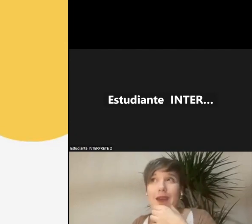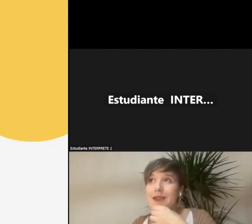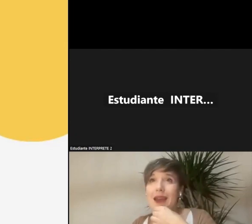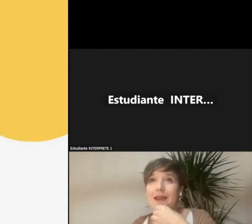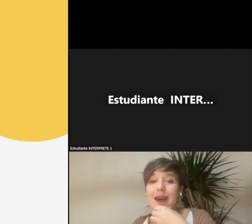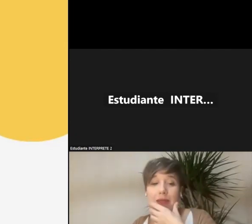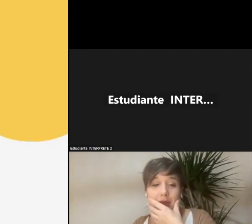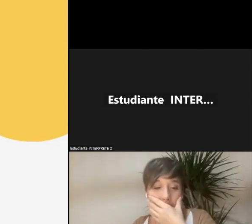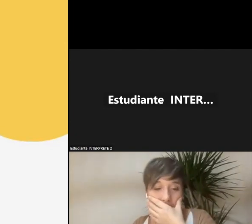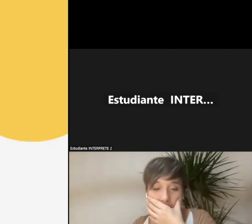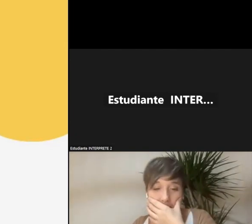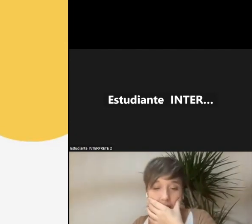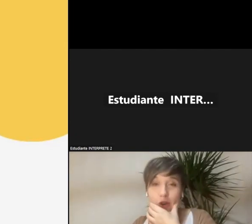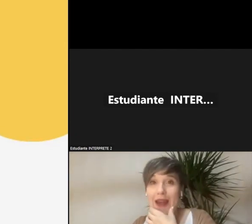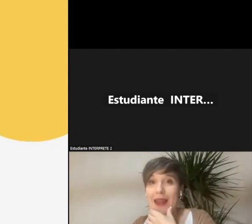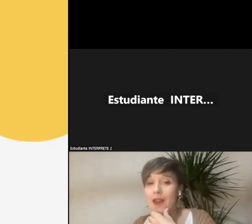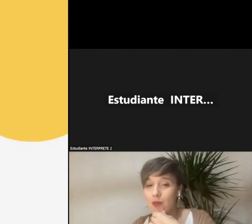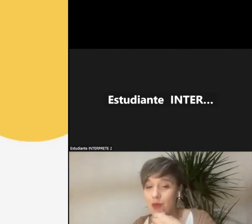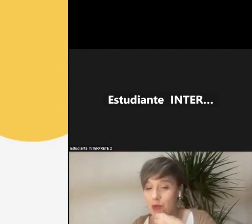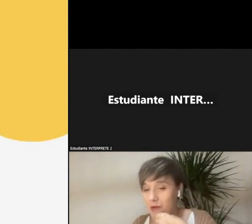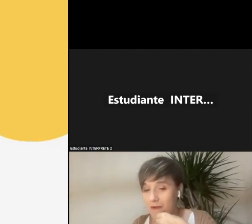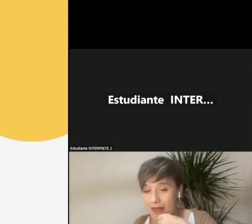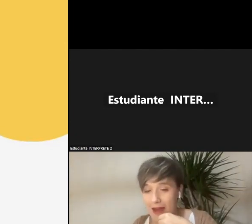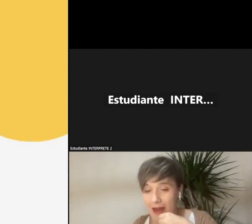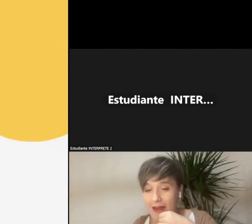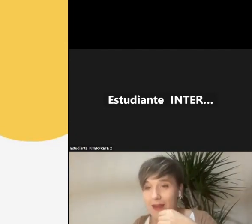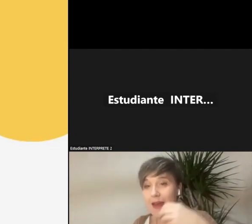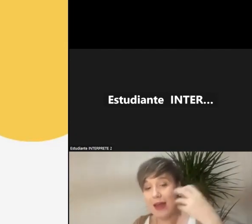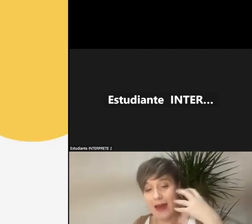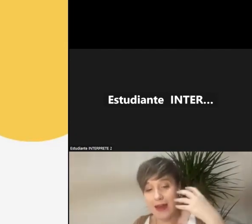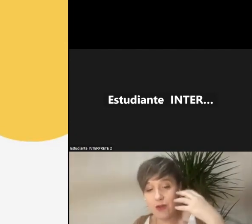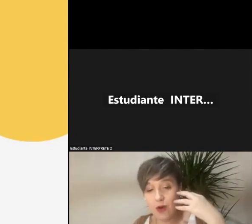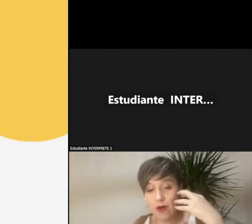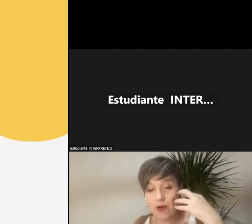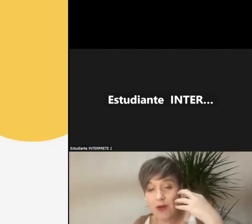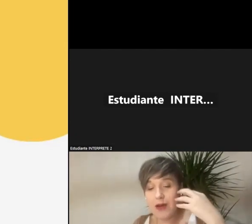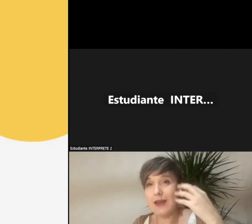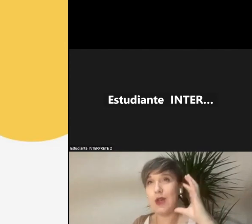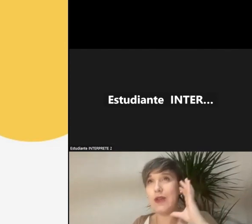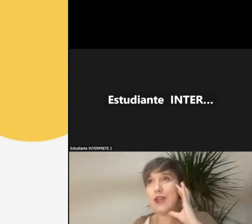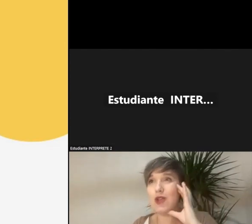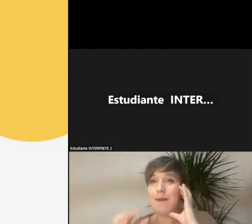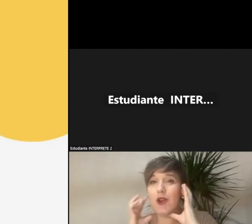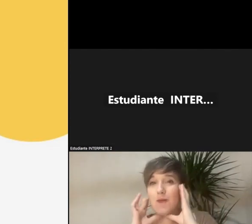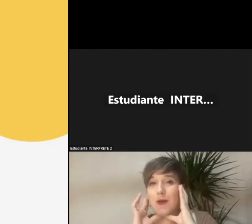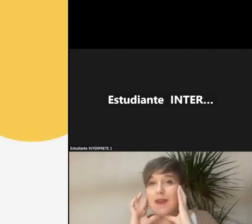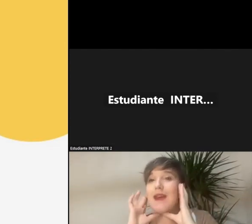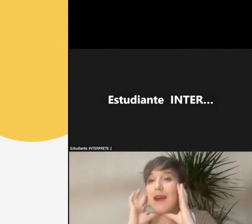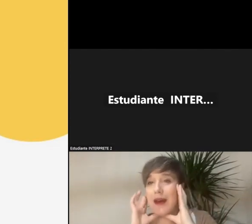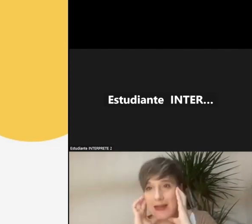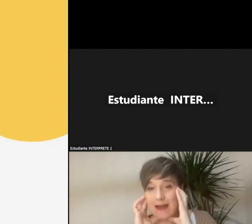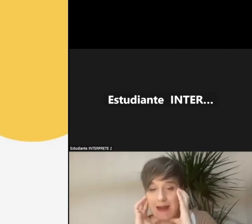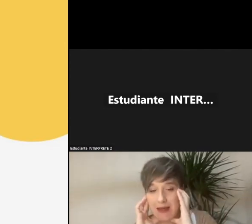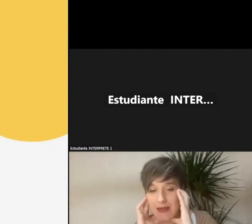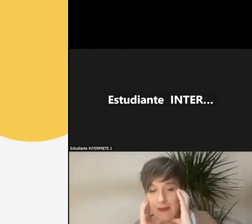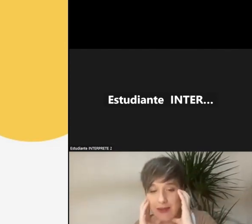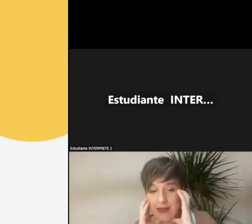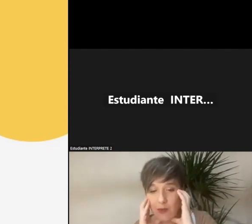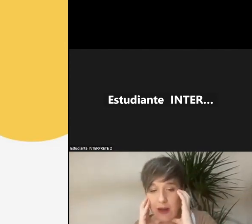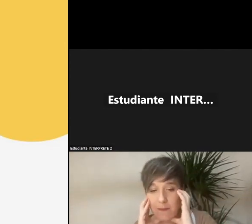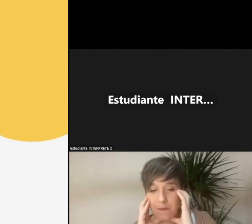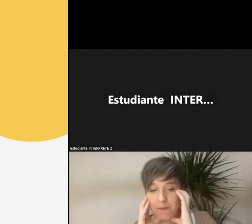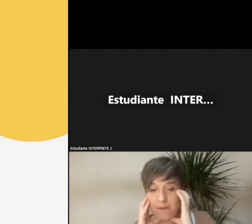todo lo que sea lactancia fortalece los músculos orofaciales, ganan tono y entonces eso también nos permite ganar estabilidad